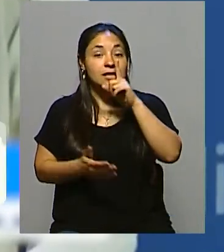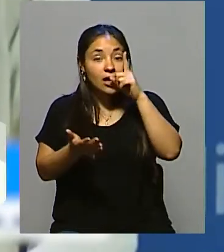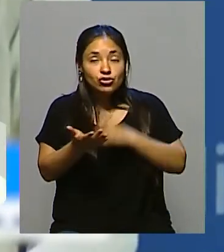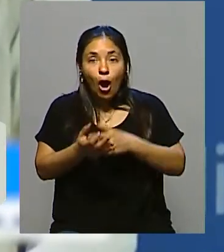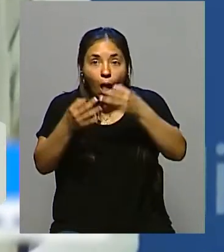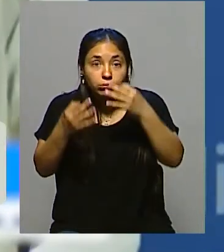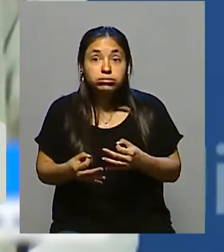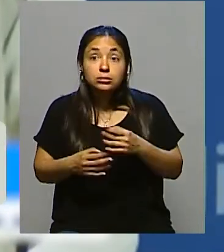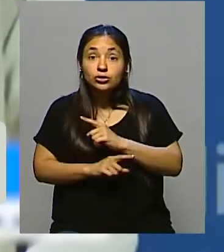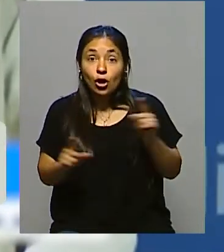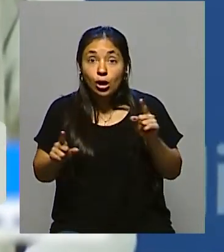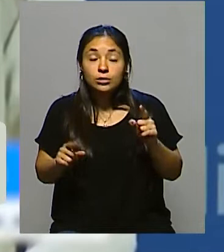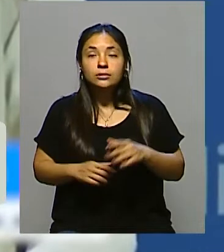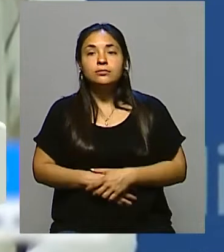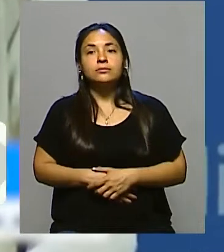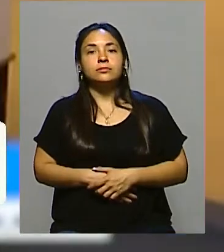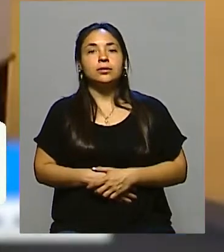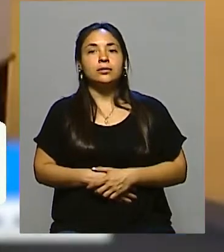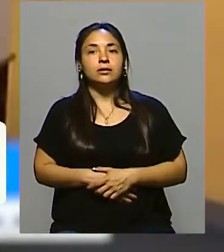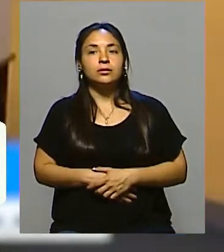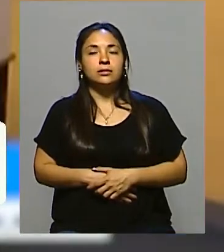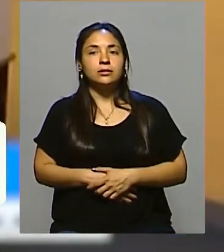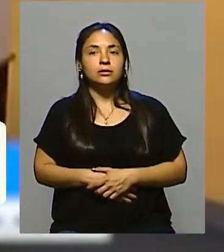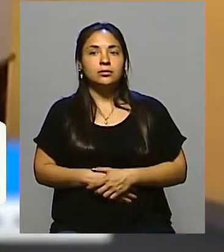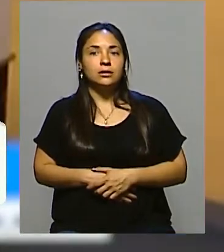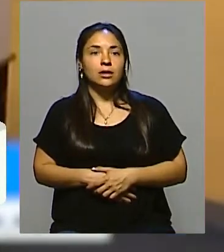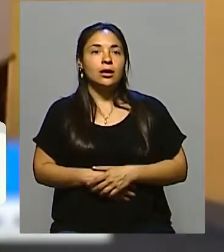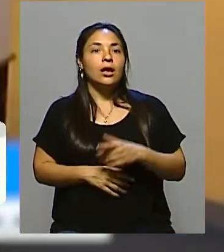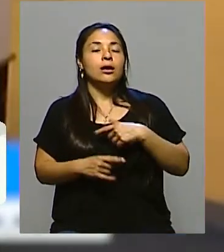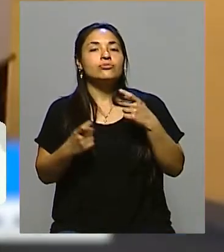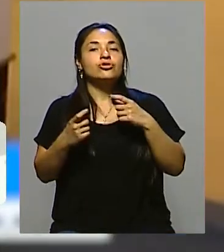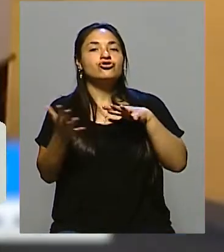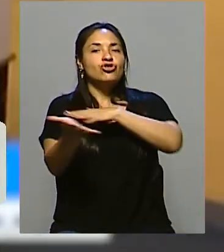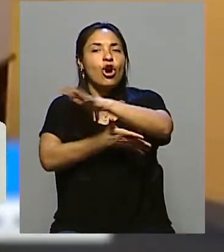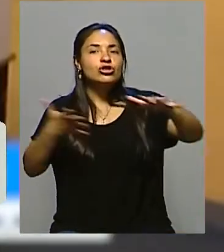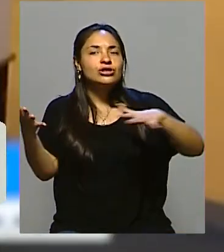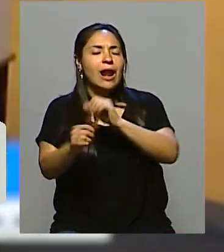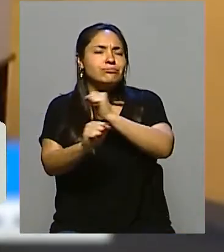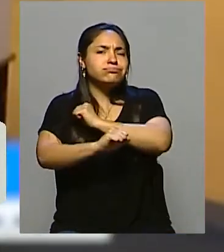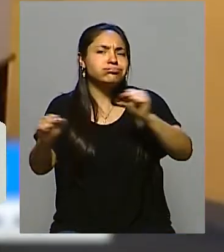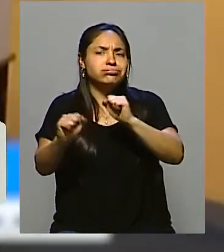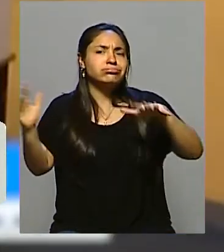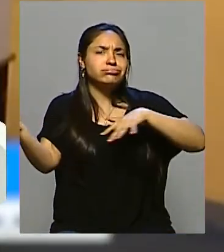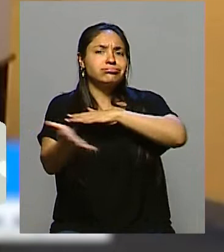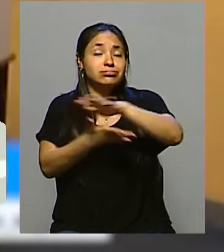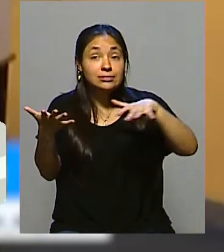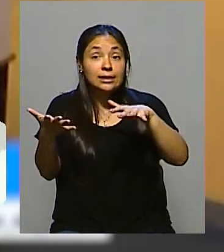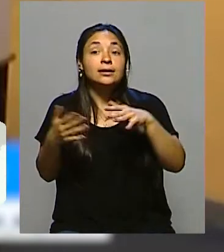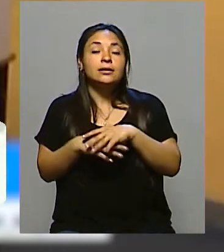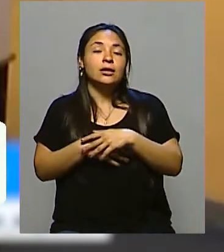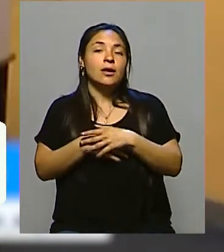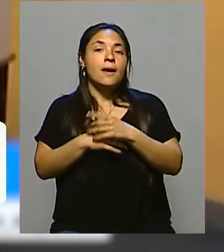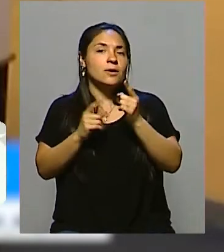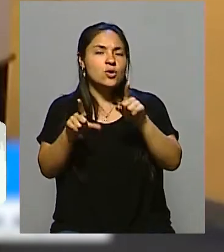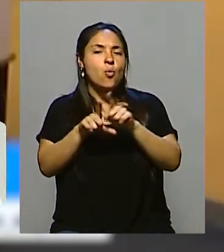medidas, se va a un estallido social que nos va a recordar lamentablemente los años